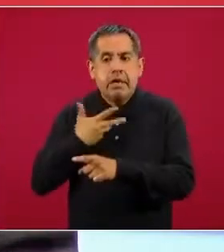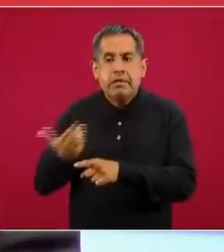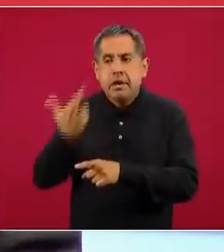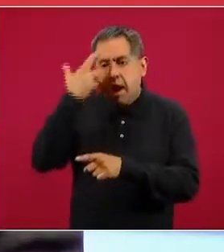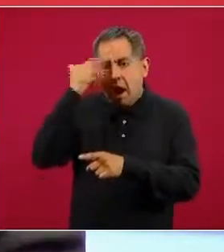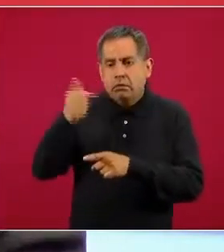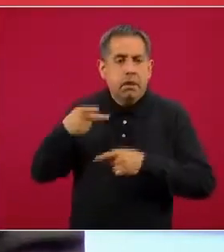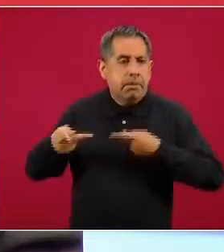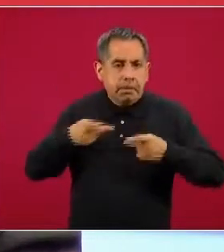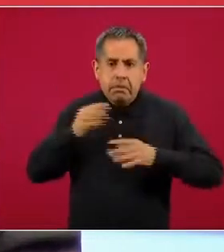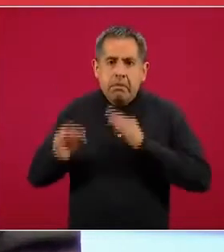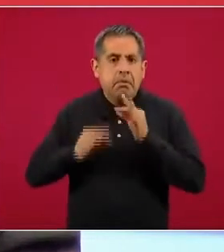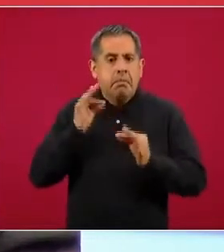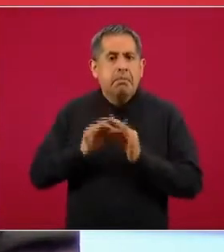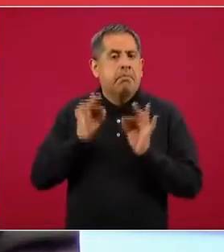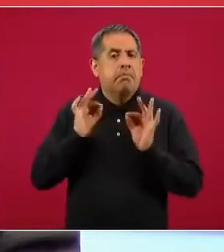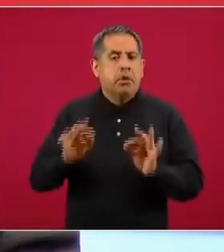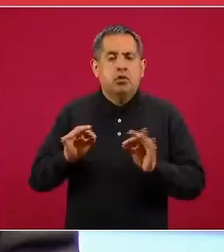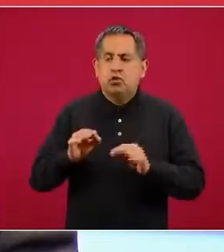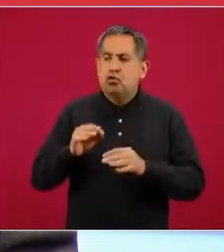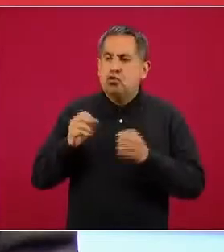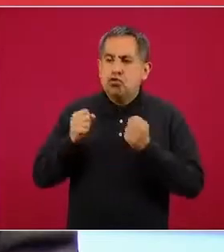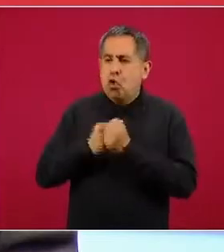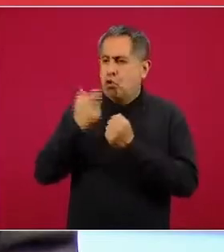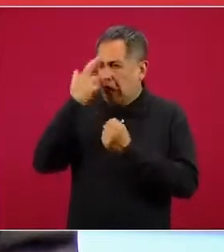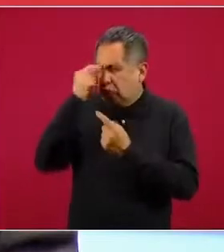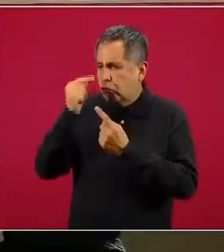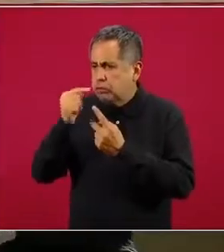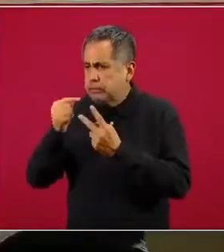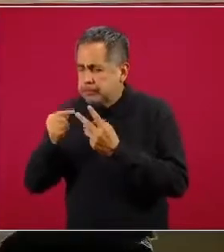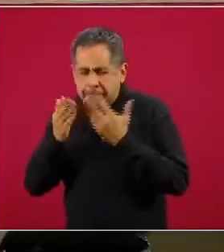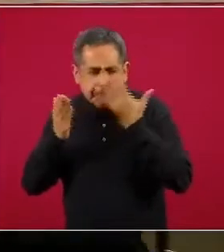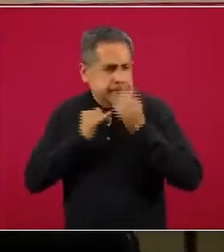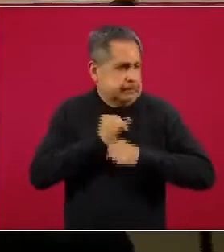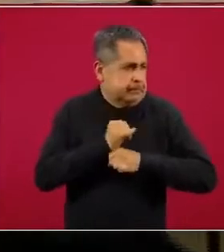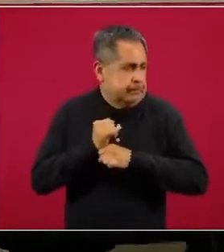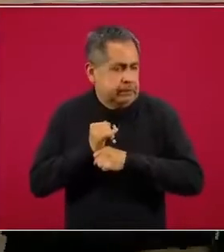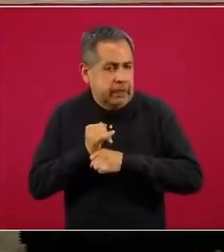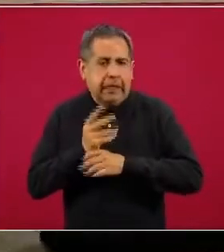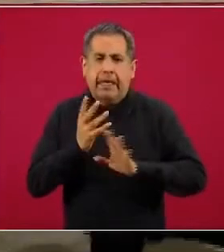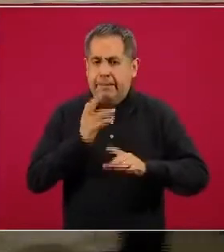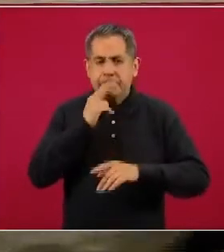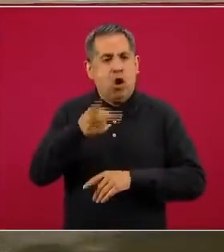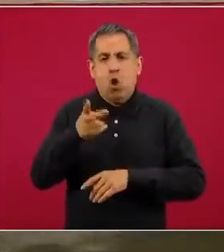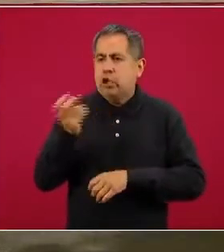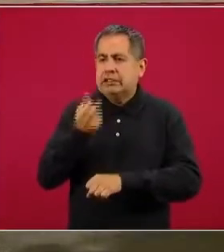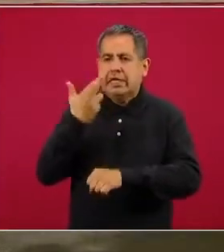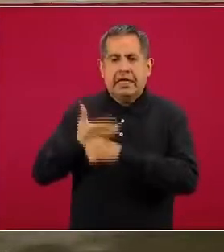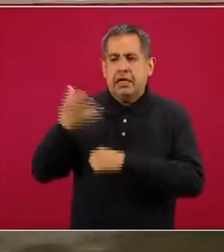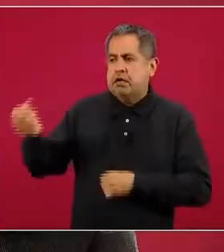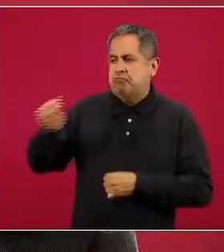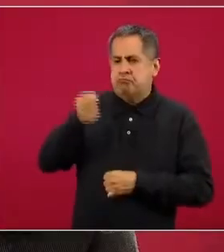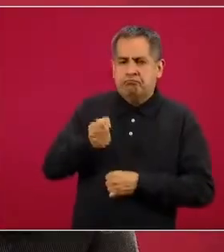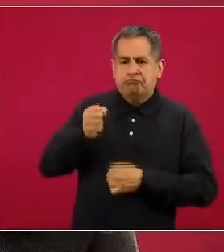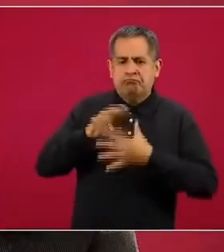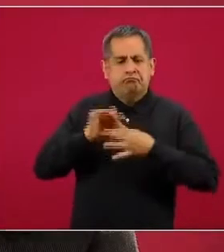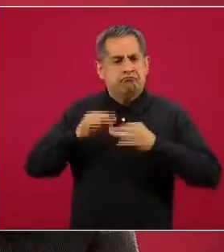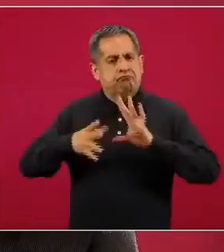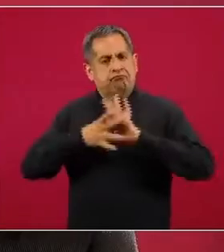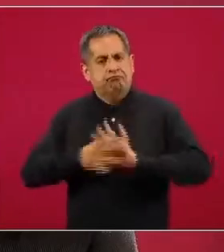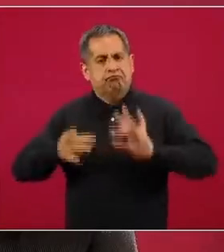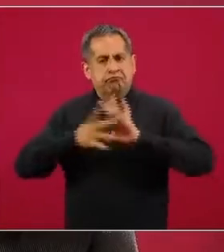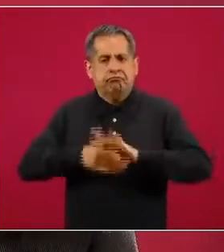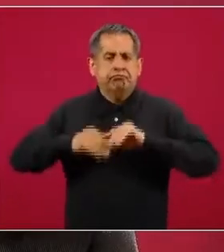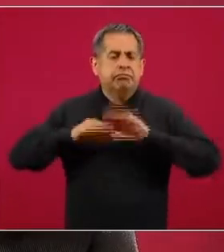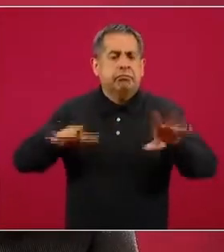razonada, muy estructurada, con una base científica importante, y por eso queremos que venga el secretario Andrés Layún